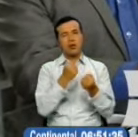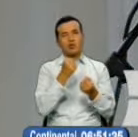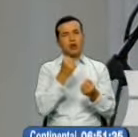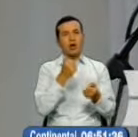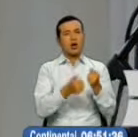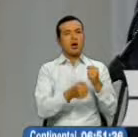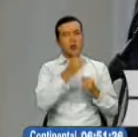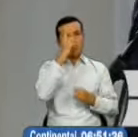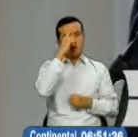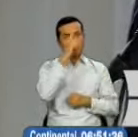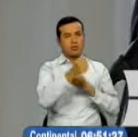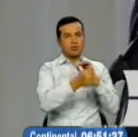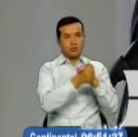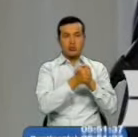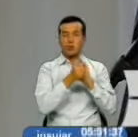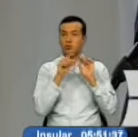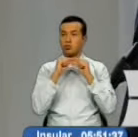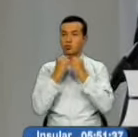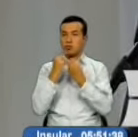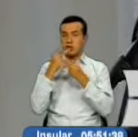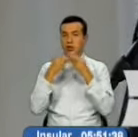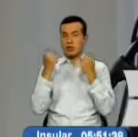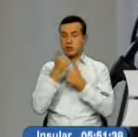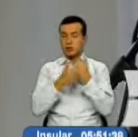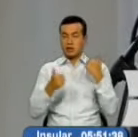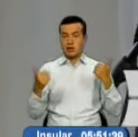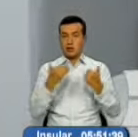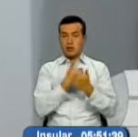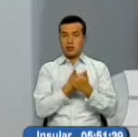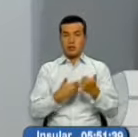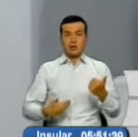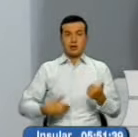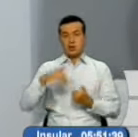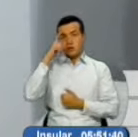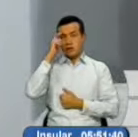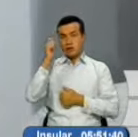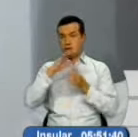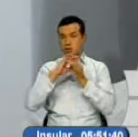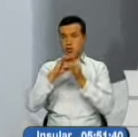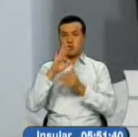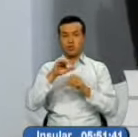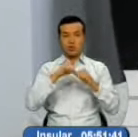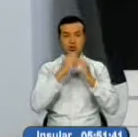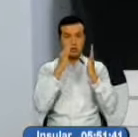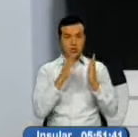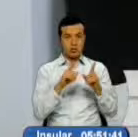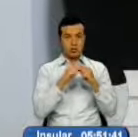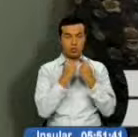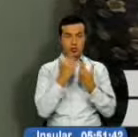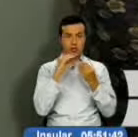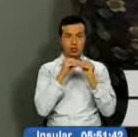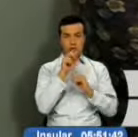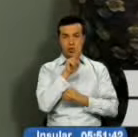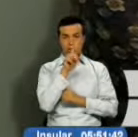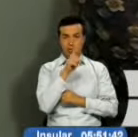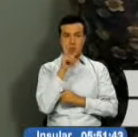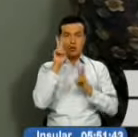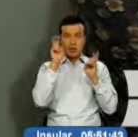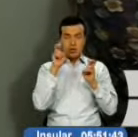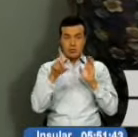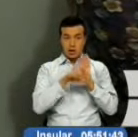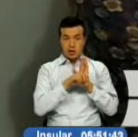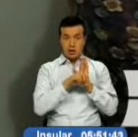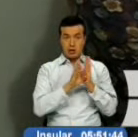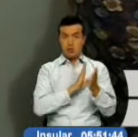Villavicencio. A dicho político se lo vincula con el ex candidato presidencial Guillermo Lasso. Villavicencio fue postulado para asambleísta por el movimiento Creo. Sin embargo, por temas legales